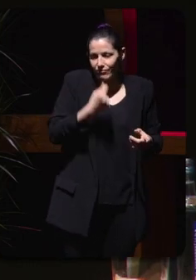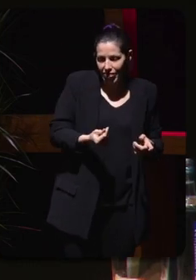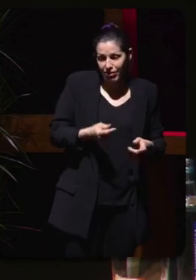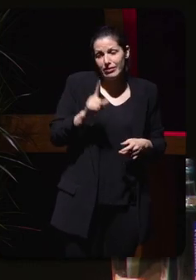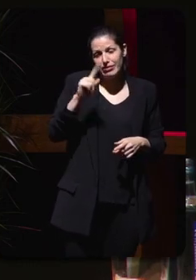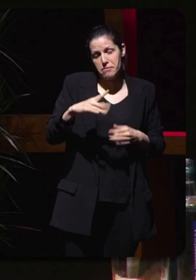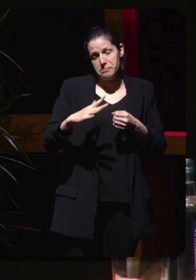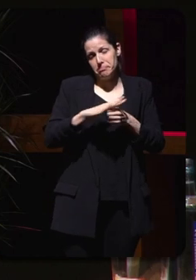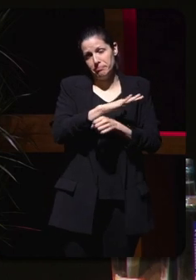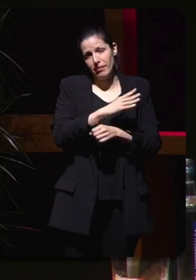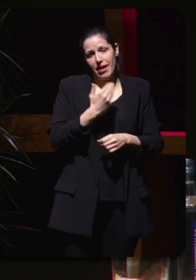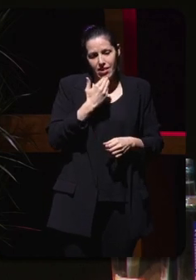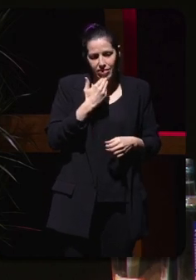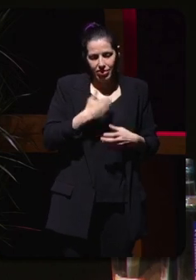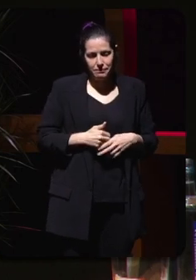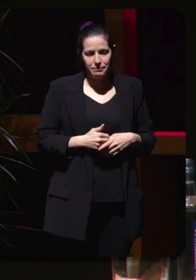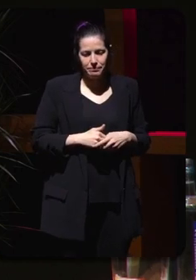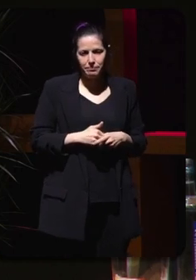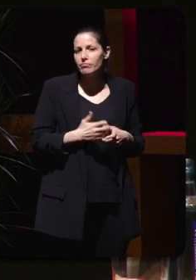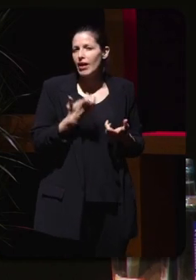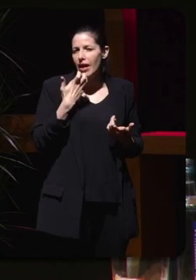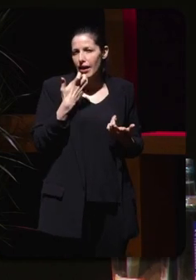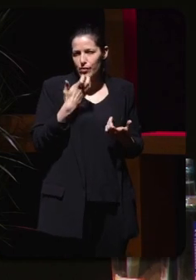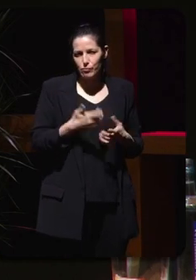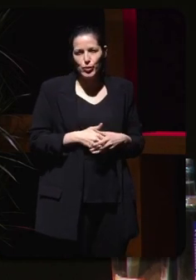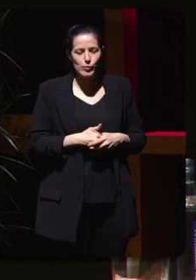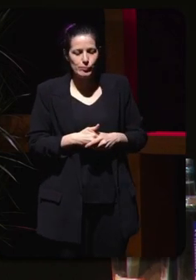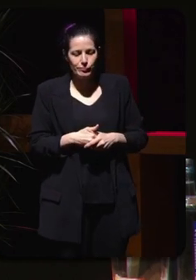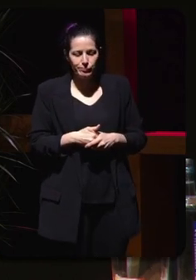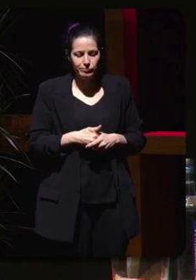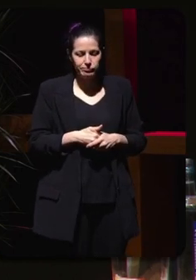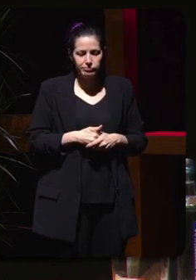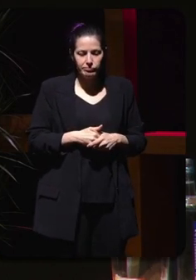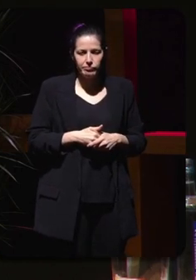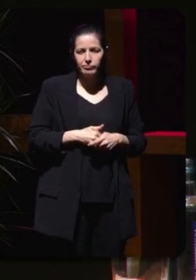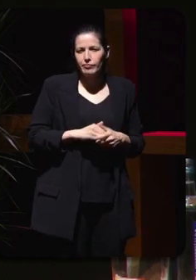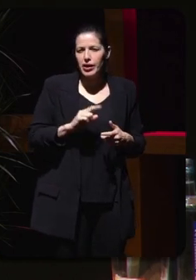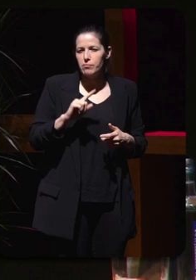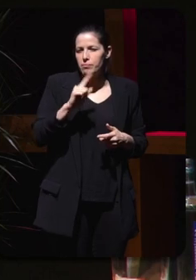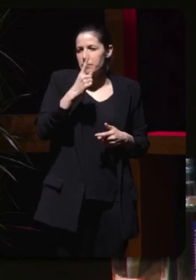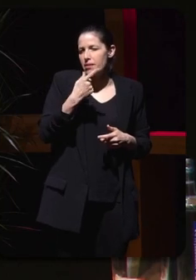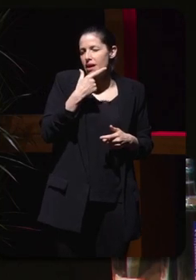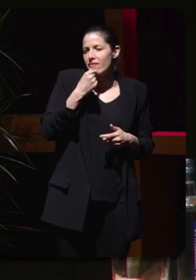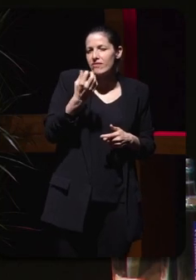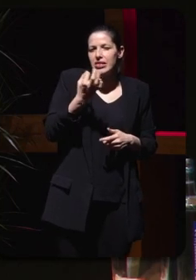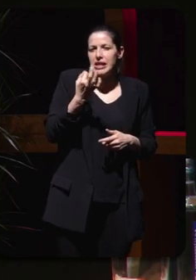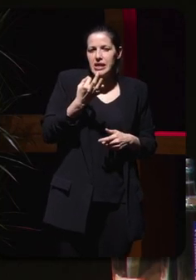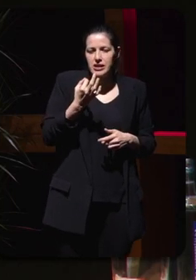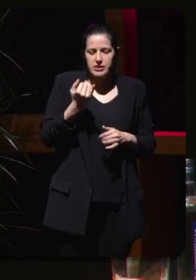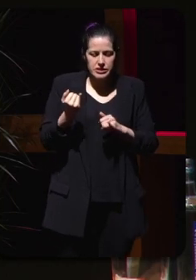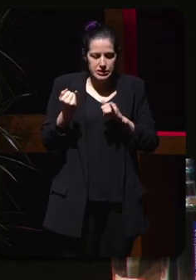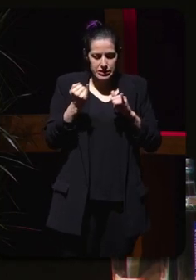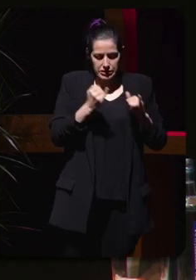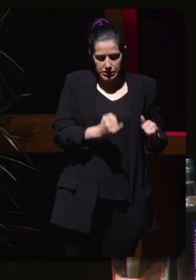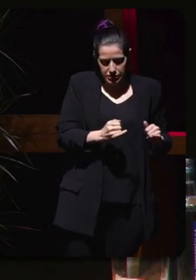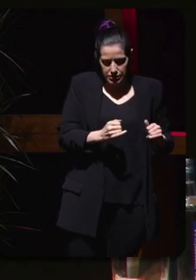sea, pues bueno, por ejemplo, lo que os decía antes, que la primera dificultad era estar en la redacción, ¿no? La segunda era el